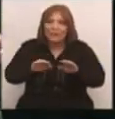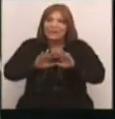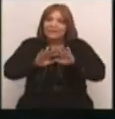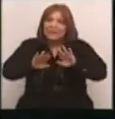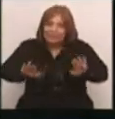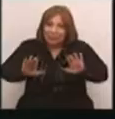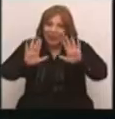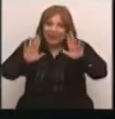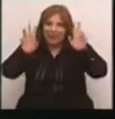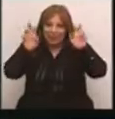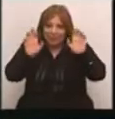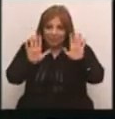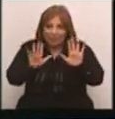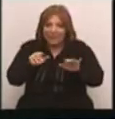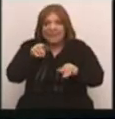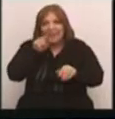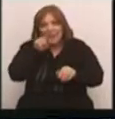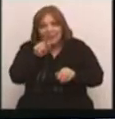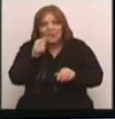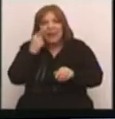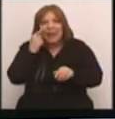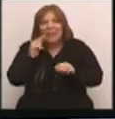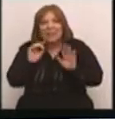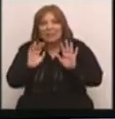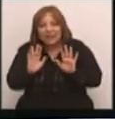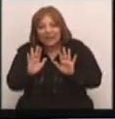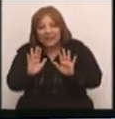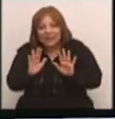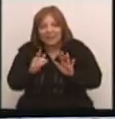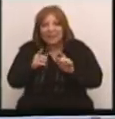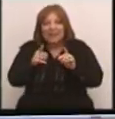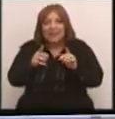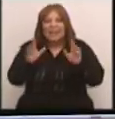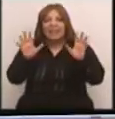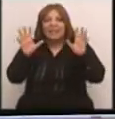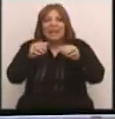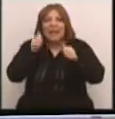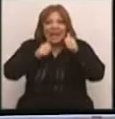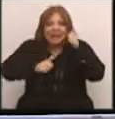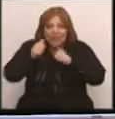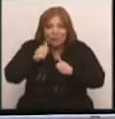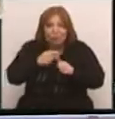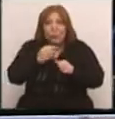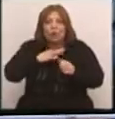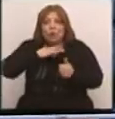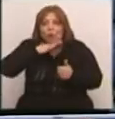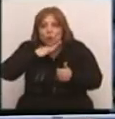Me parece que eso tuvo que ver con el deterioro por los hechos de corrupción que